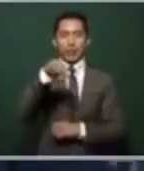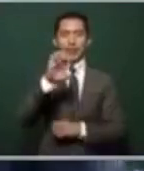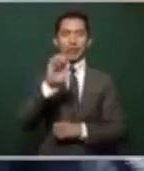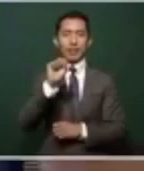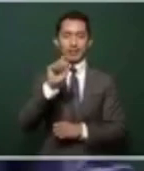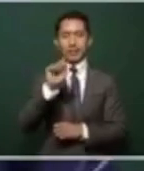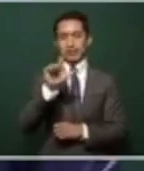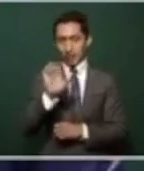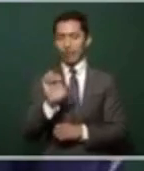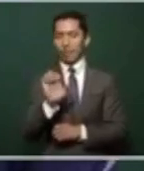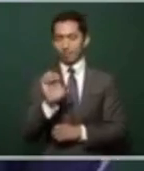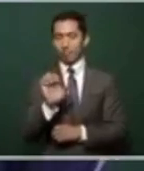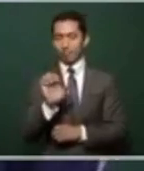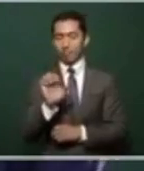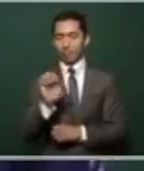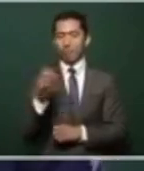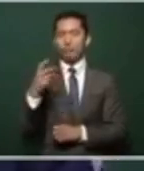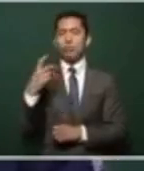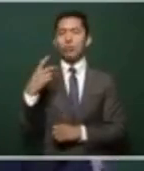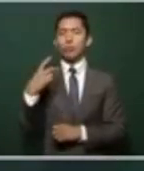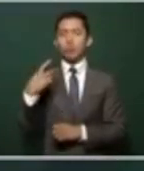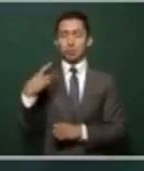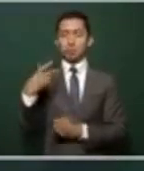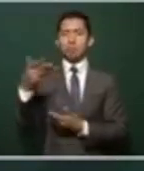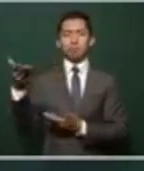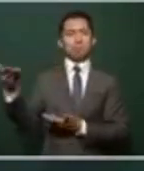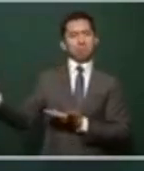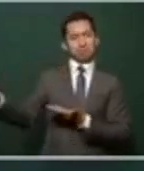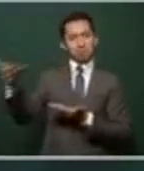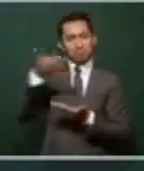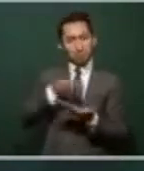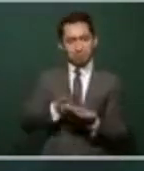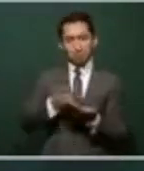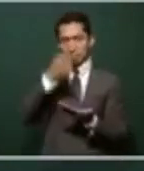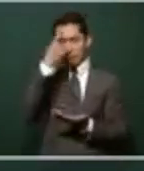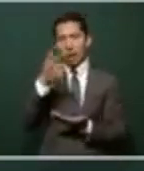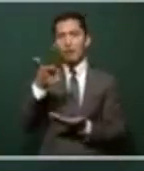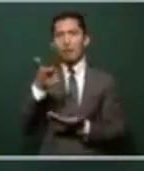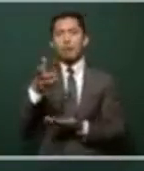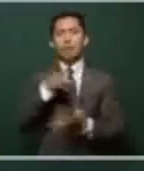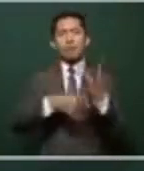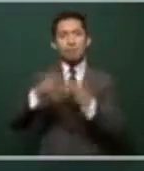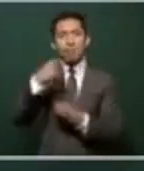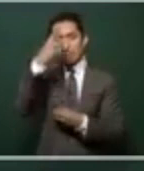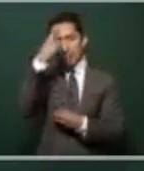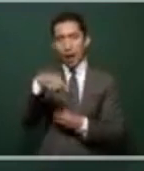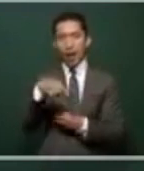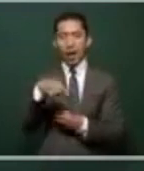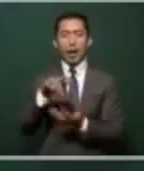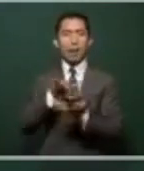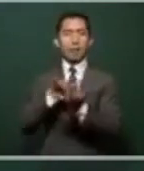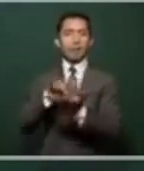a ofrecer una inversión que se va a llevar a cabo en Veracruz,